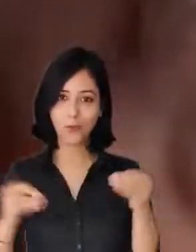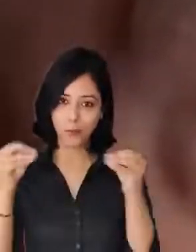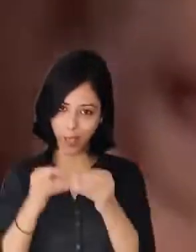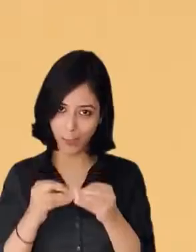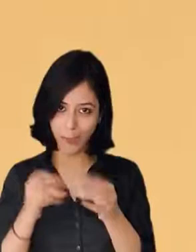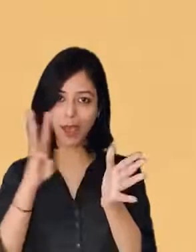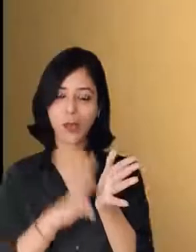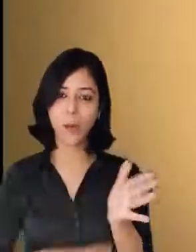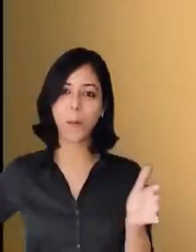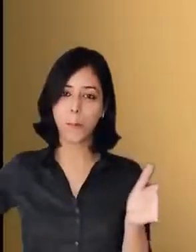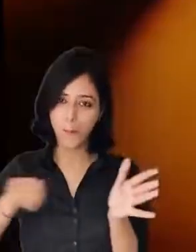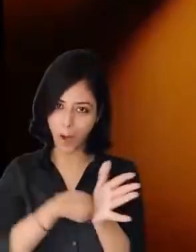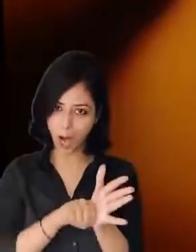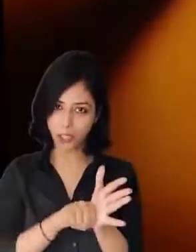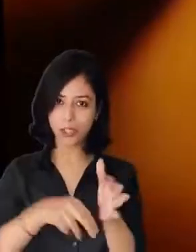que sacarla.